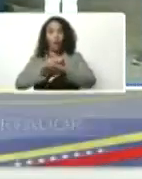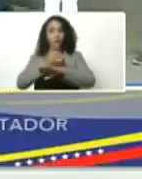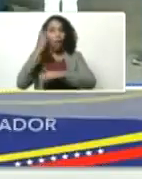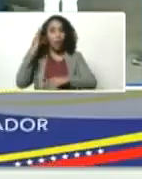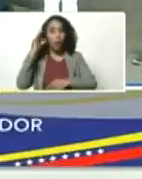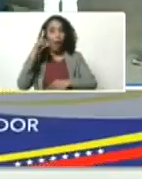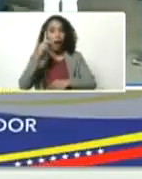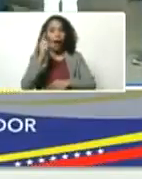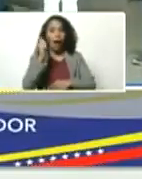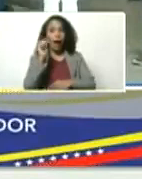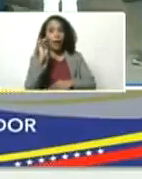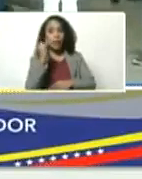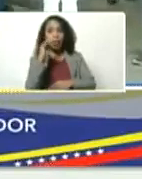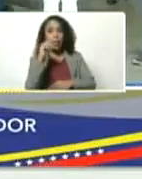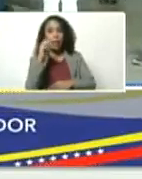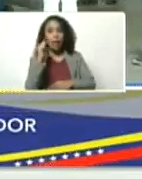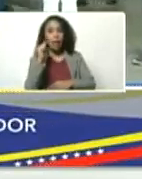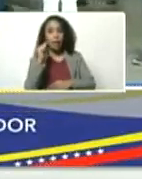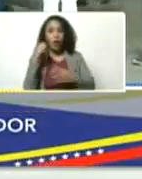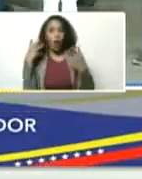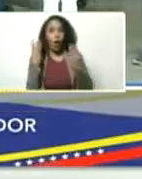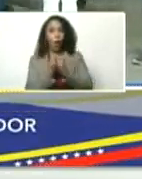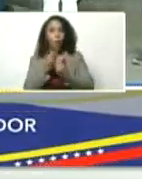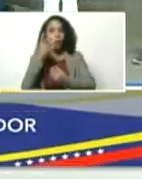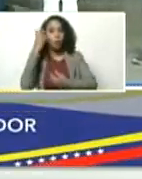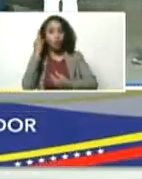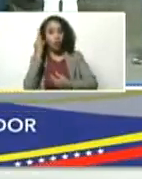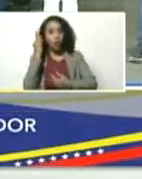Karina Carpio, querida compañera,